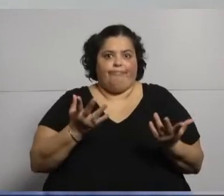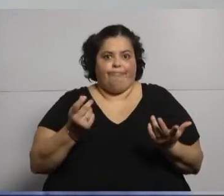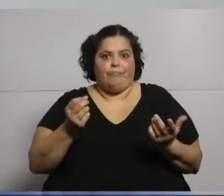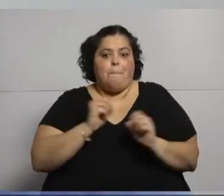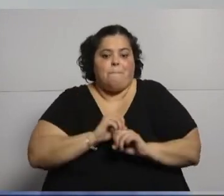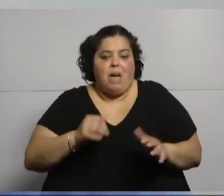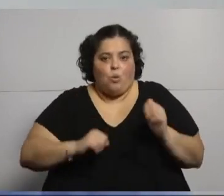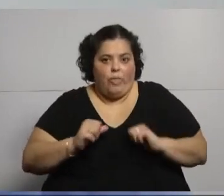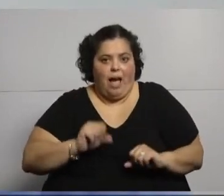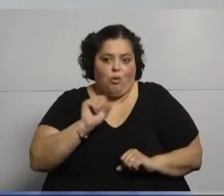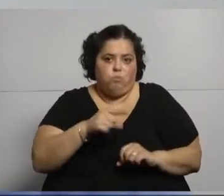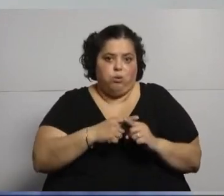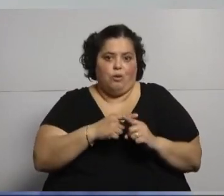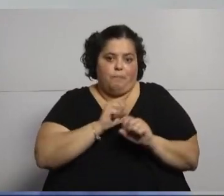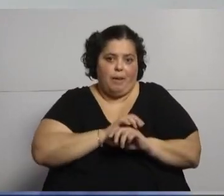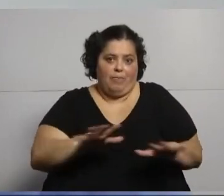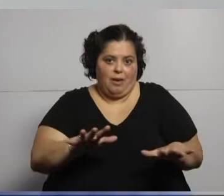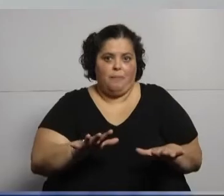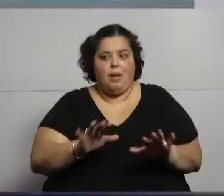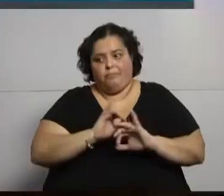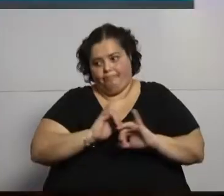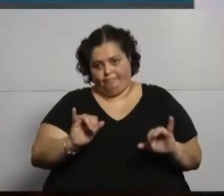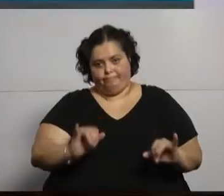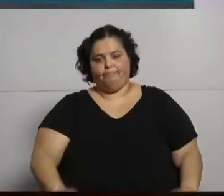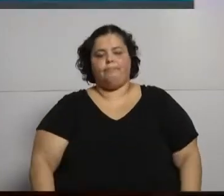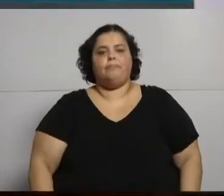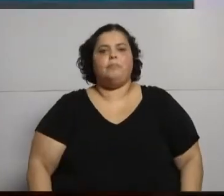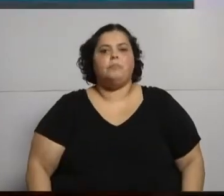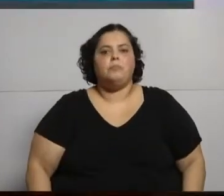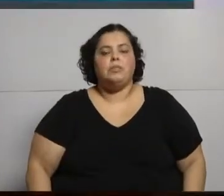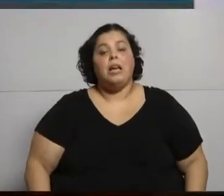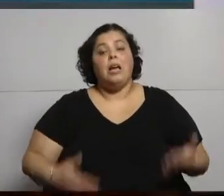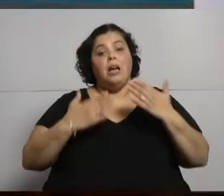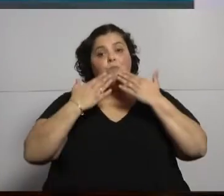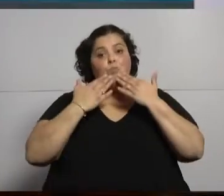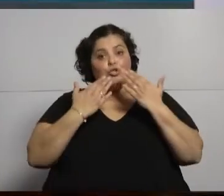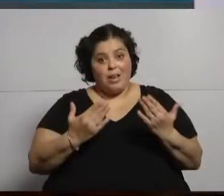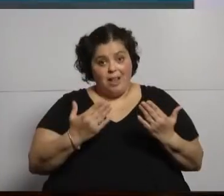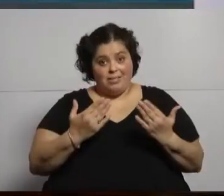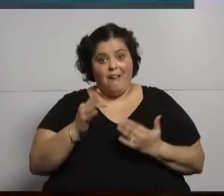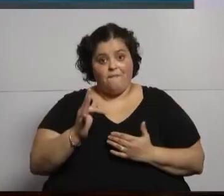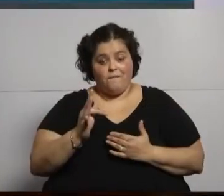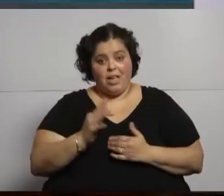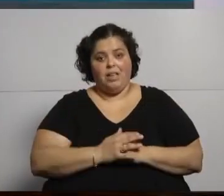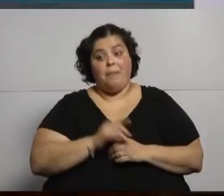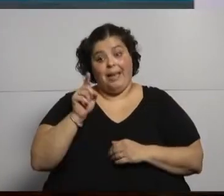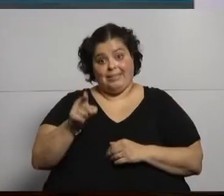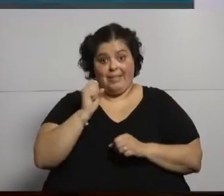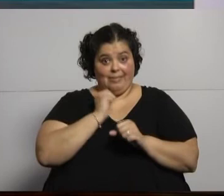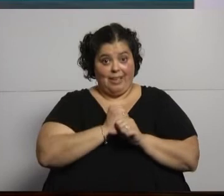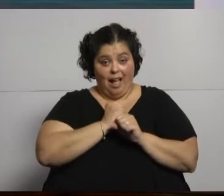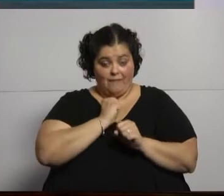atento a la conversación más adelante. Muchas gracias. Muchas gracias, Felipe. Ese trabajo en